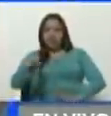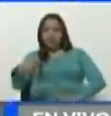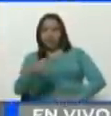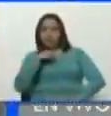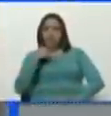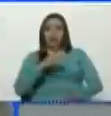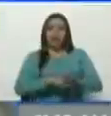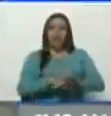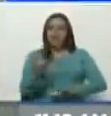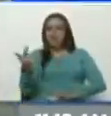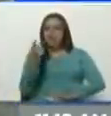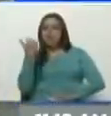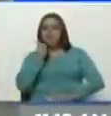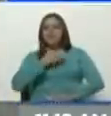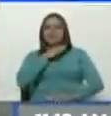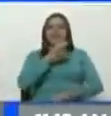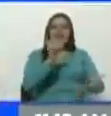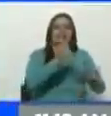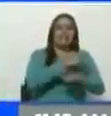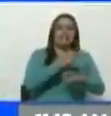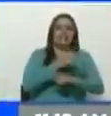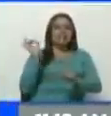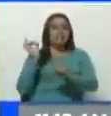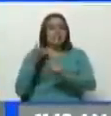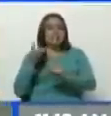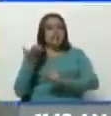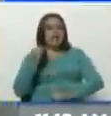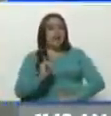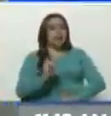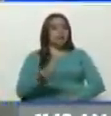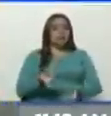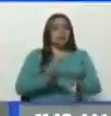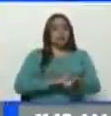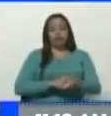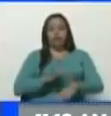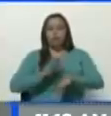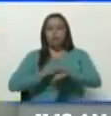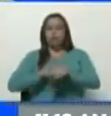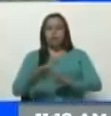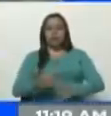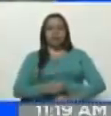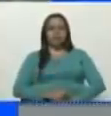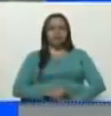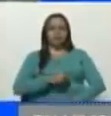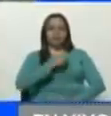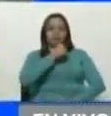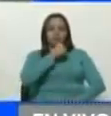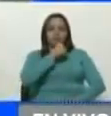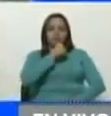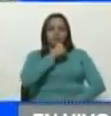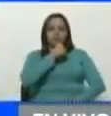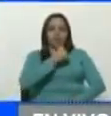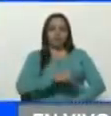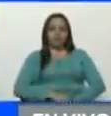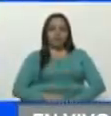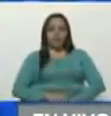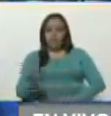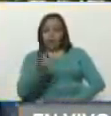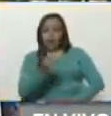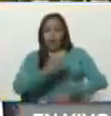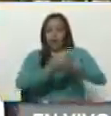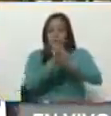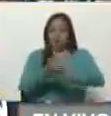casos la historia es patética. ¿Por qué? Al acabar con el organismo